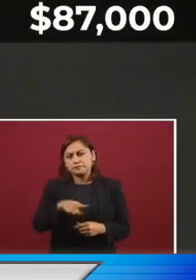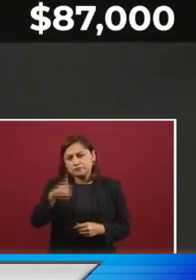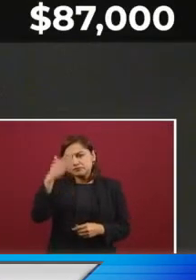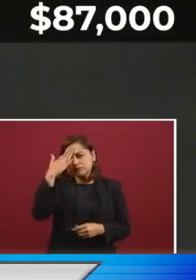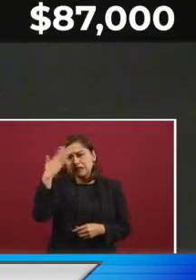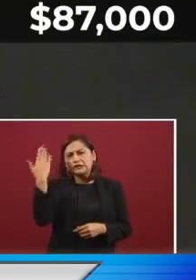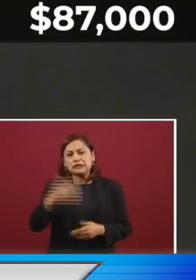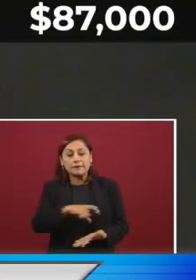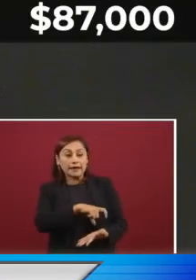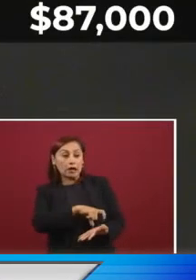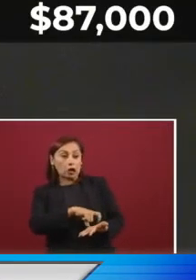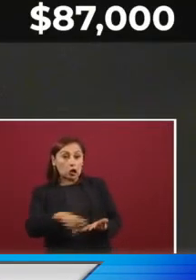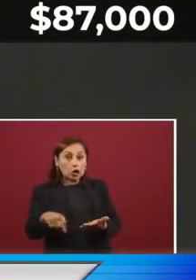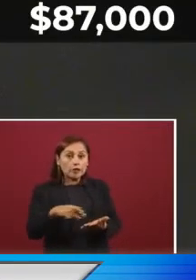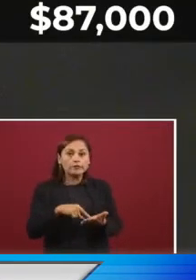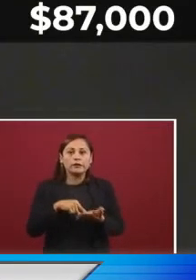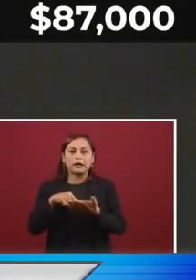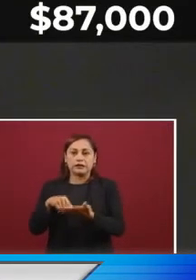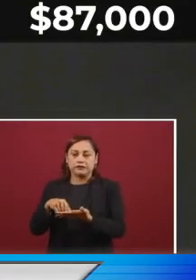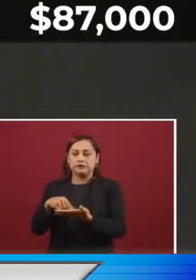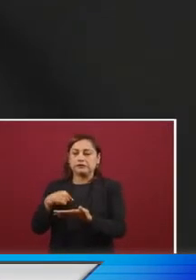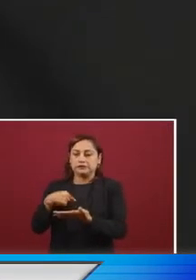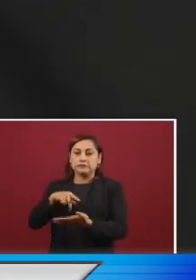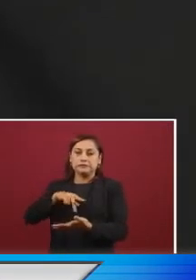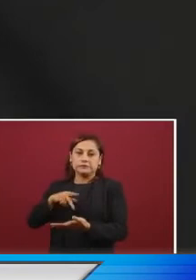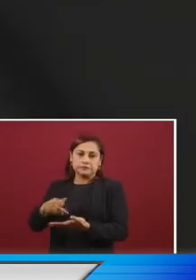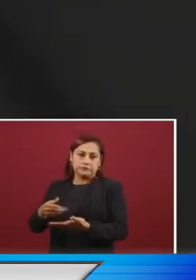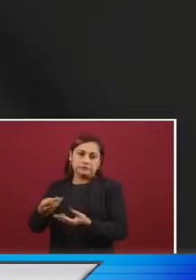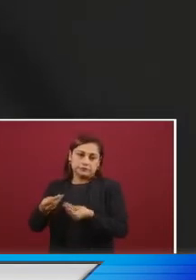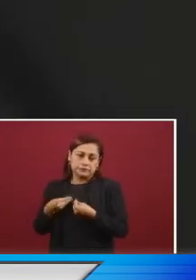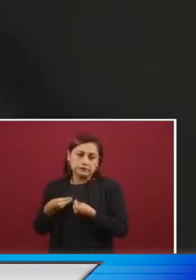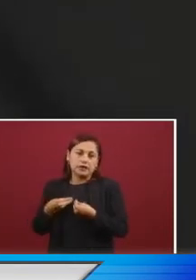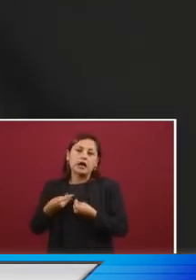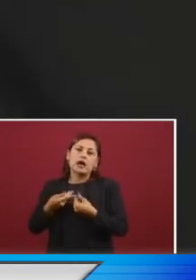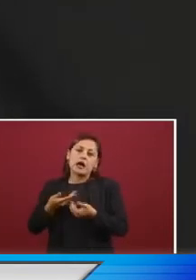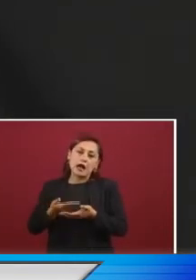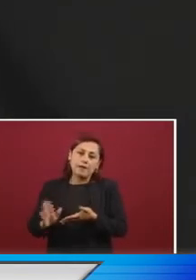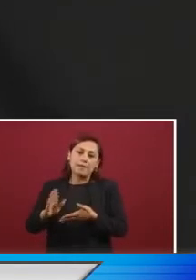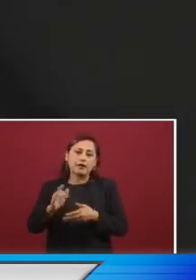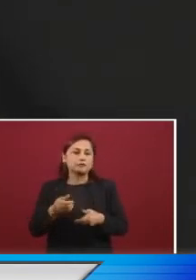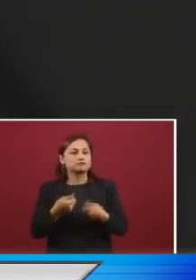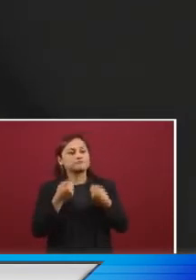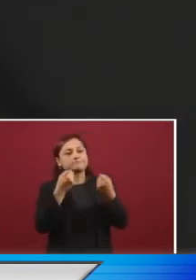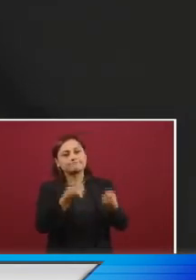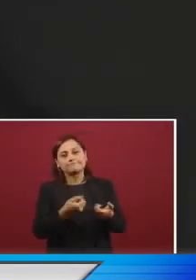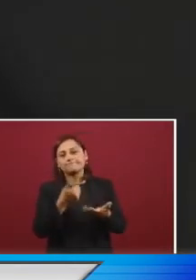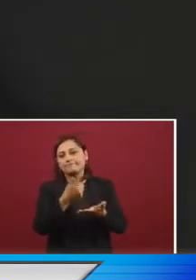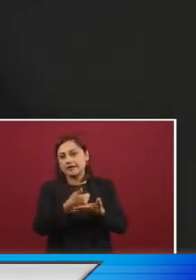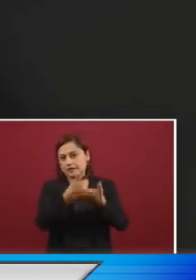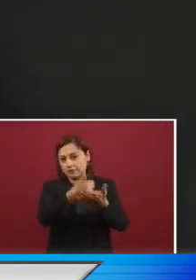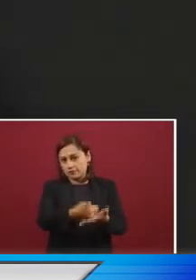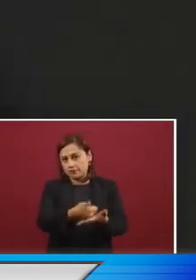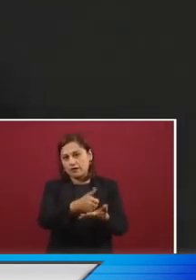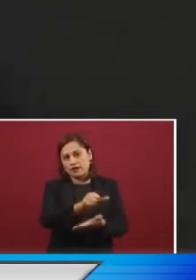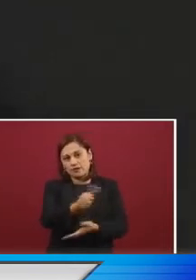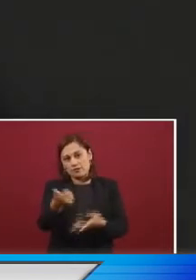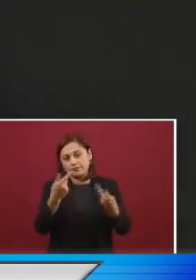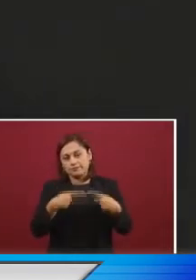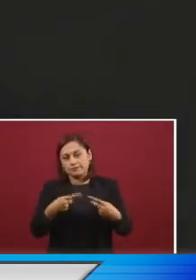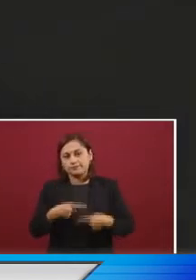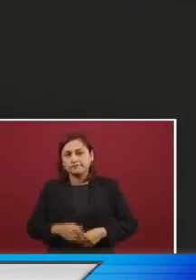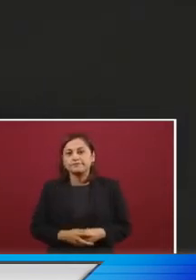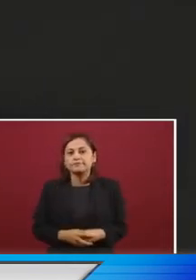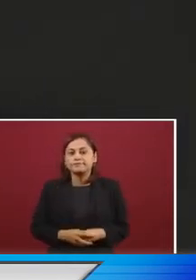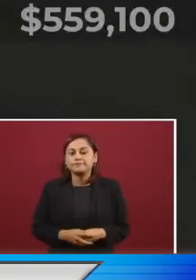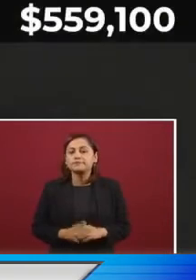pesos. Las bases se venderán hasta 3 días antes de la subasta y su costo será de 100 pesos. Se realiza el trámite para recuperar los dólares y dinero